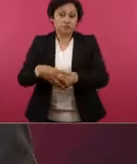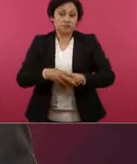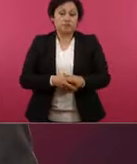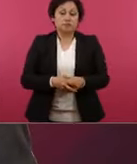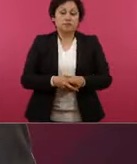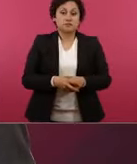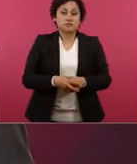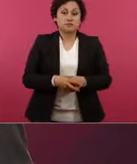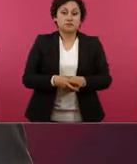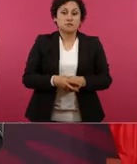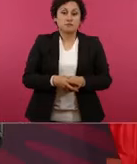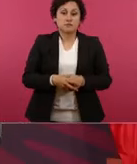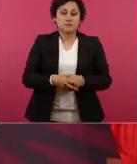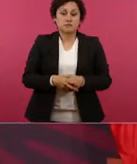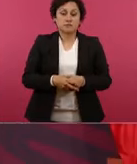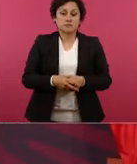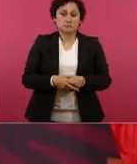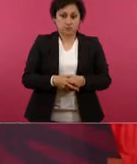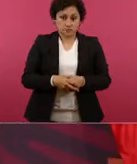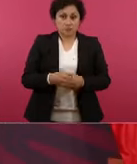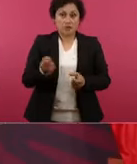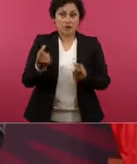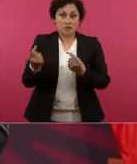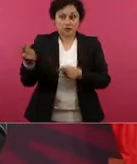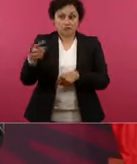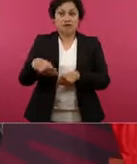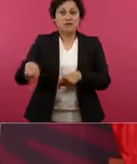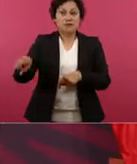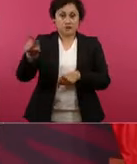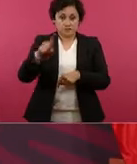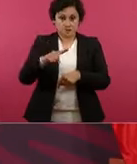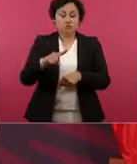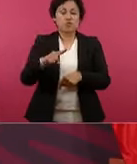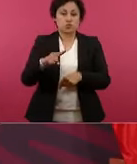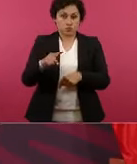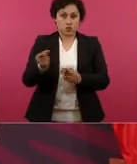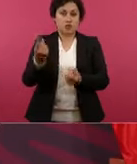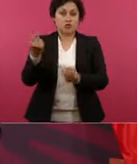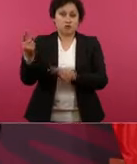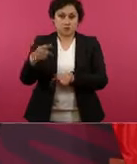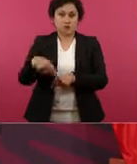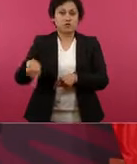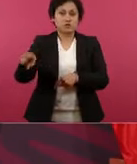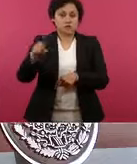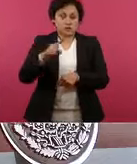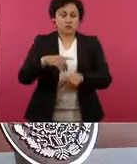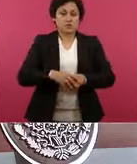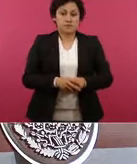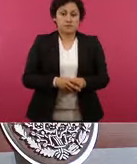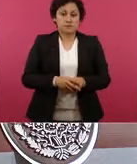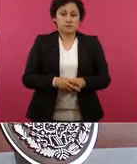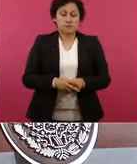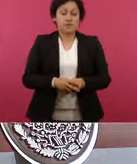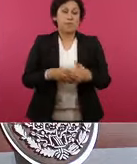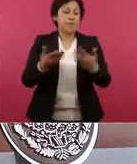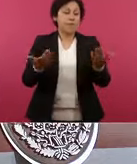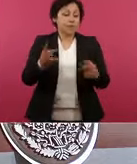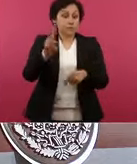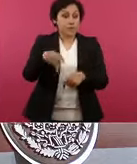Con algunos de Marina. Y tenían a la gente,